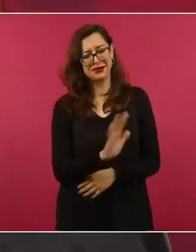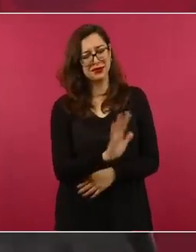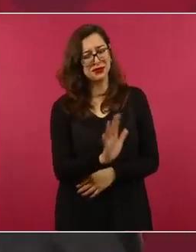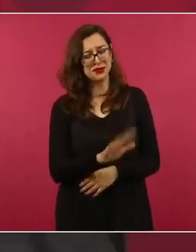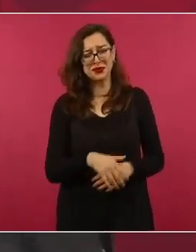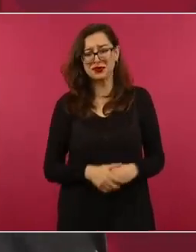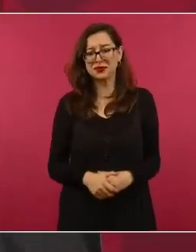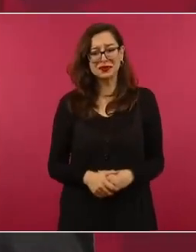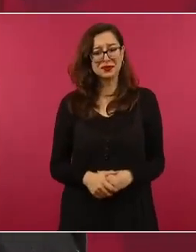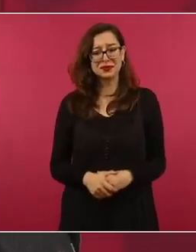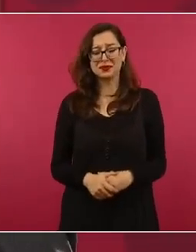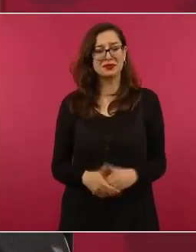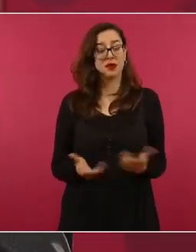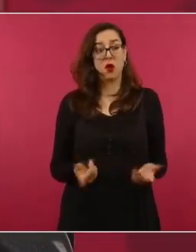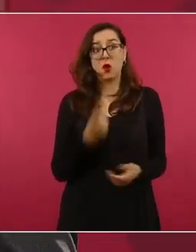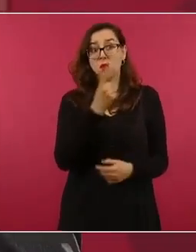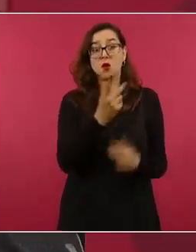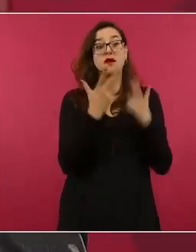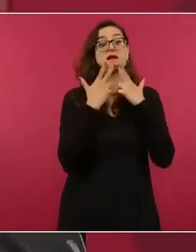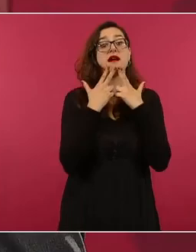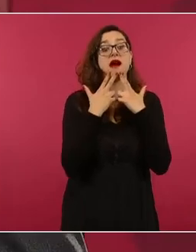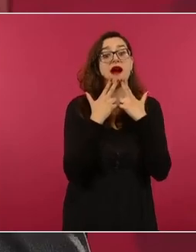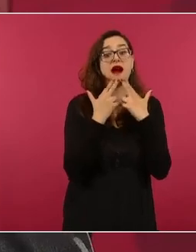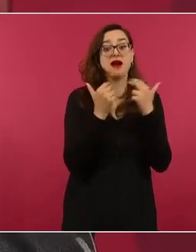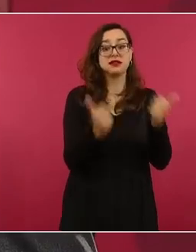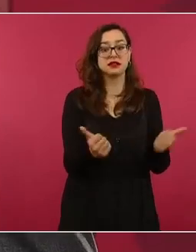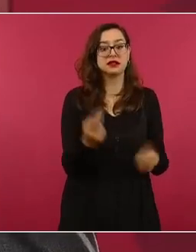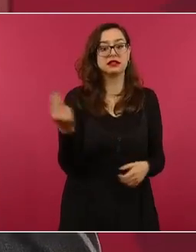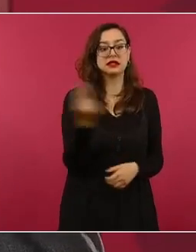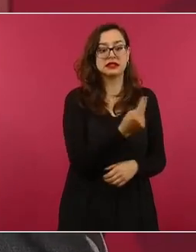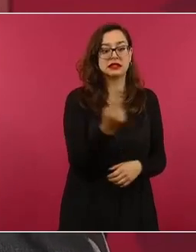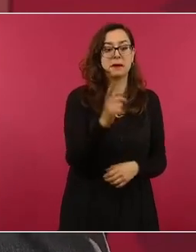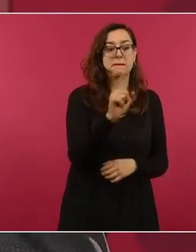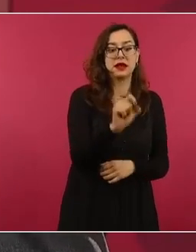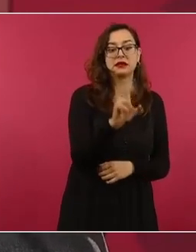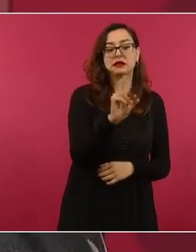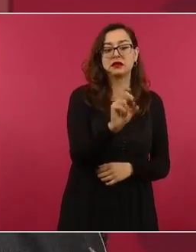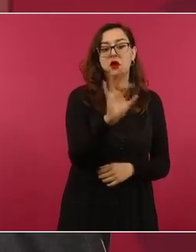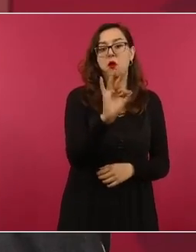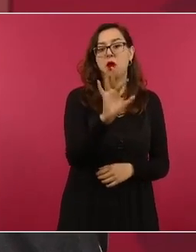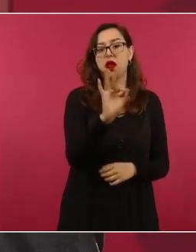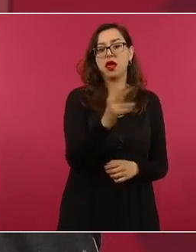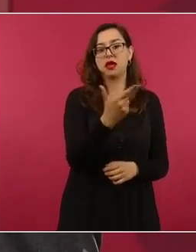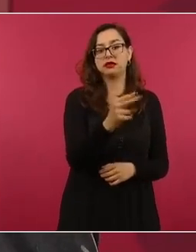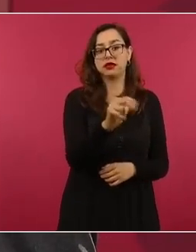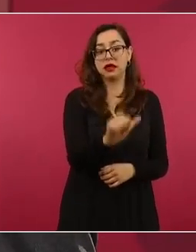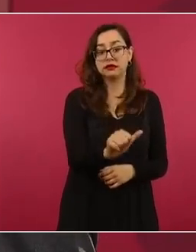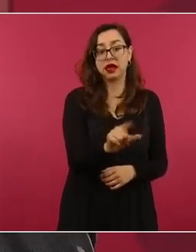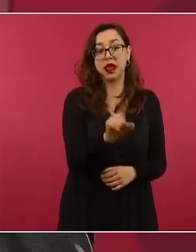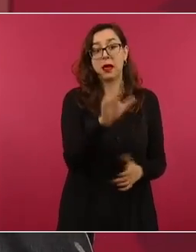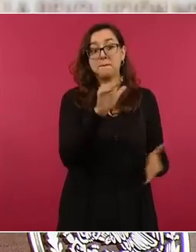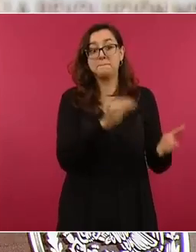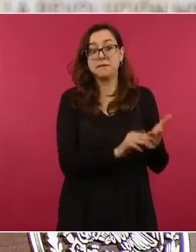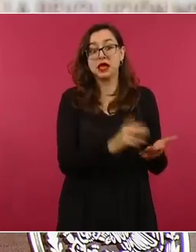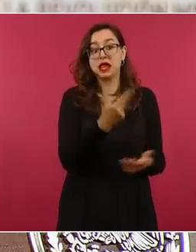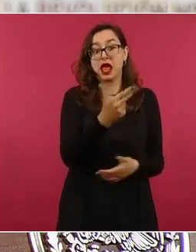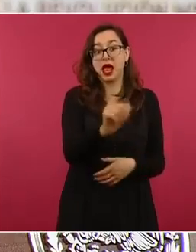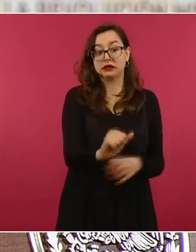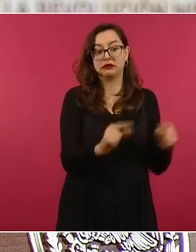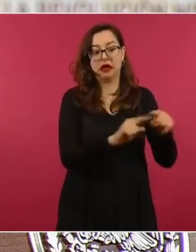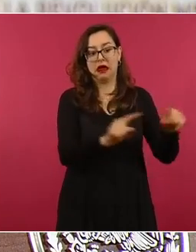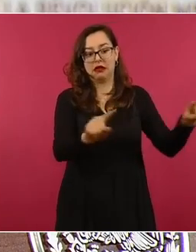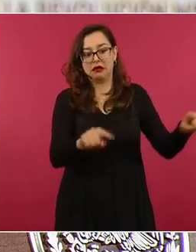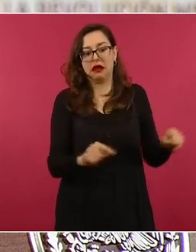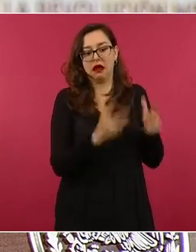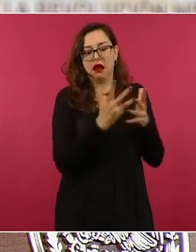cuando menos son 20, 30, 40 hectáreas y pueden ser hasta 1000